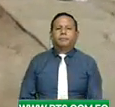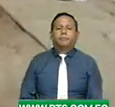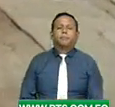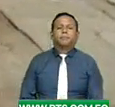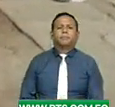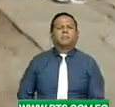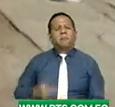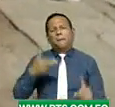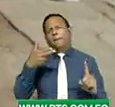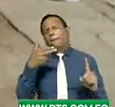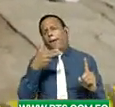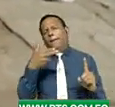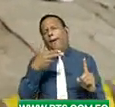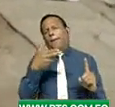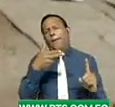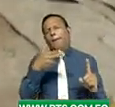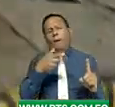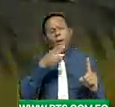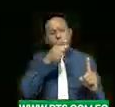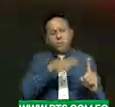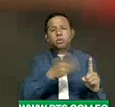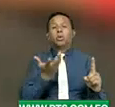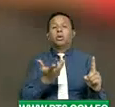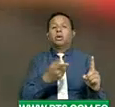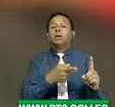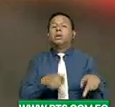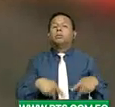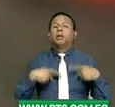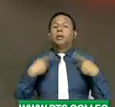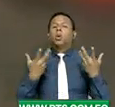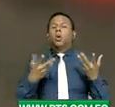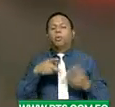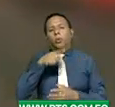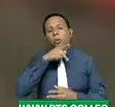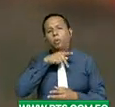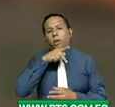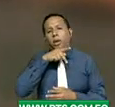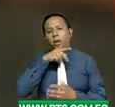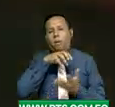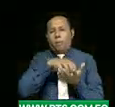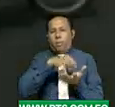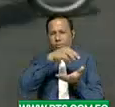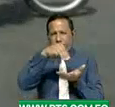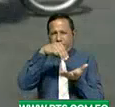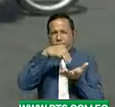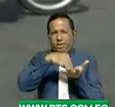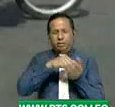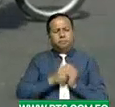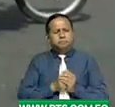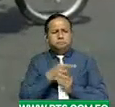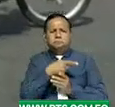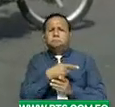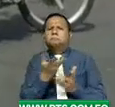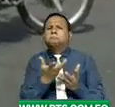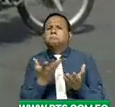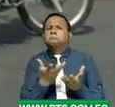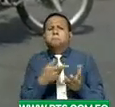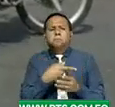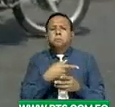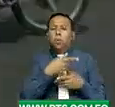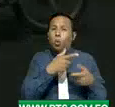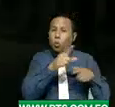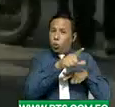Varios disparos acabaron con la vida de uno de los habitantes del cantón Puerto Viejo, esto en la provincia de Manabí. La víctima se encontraba en un